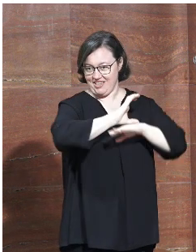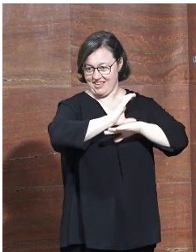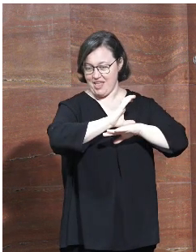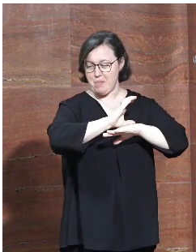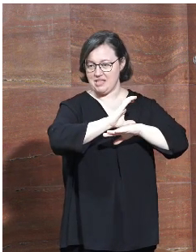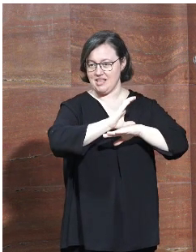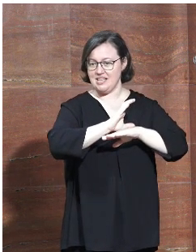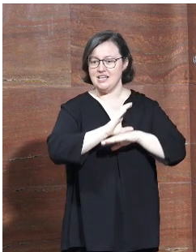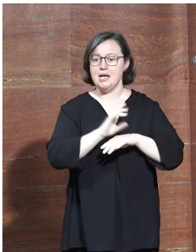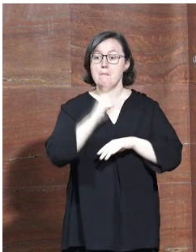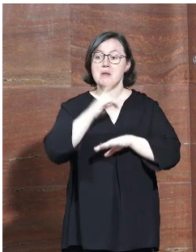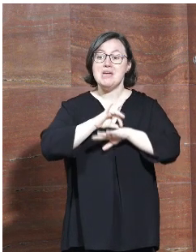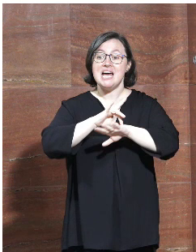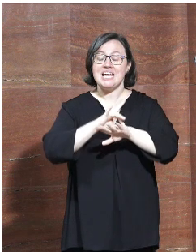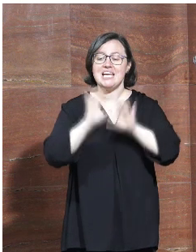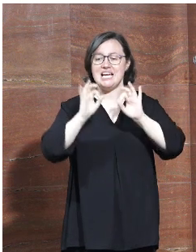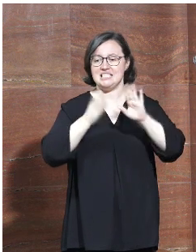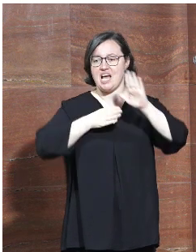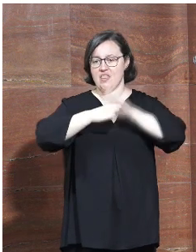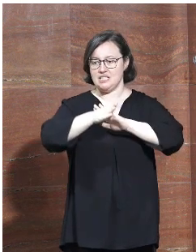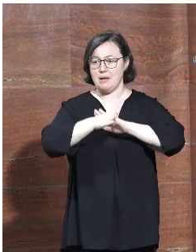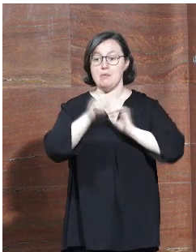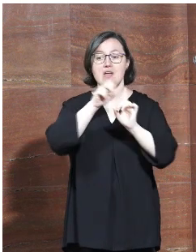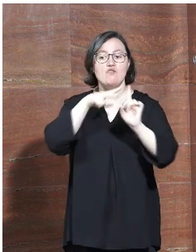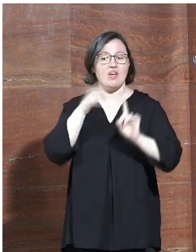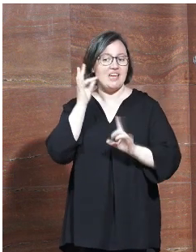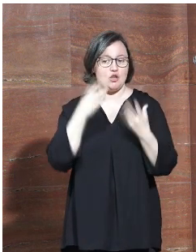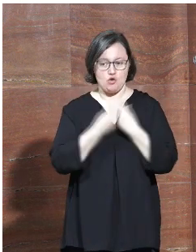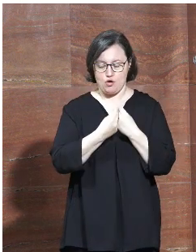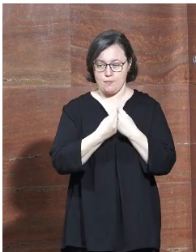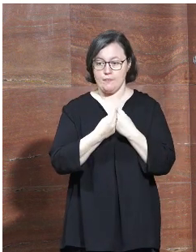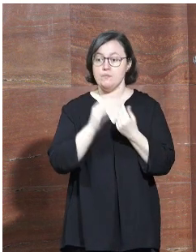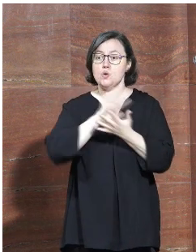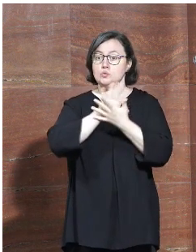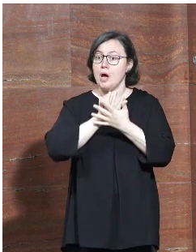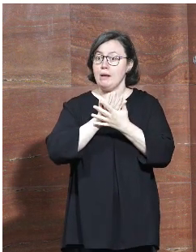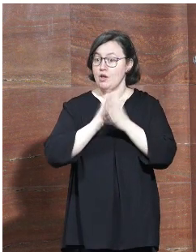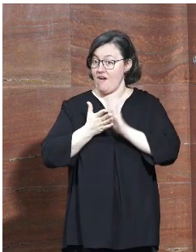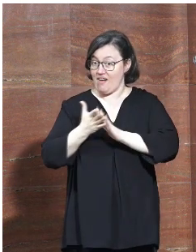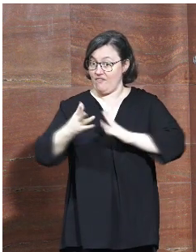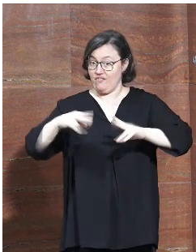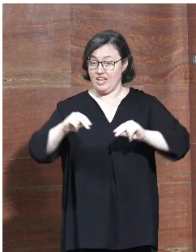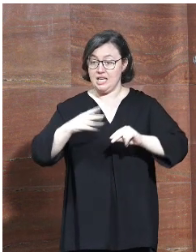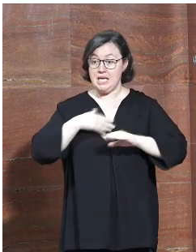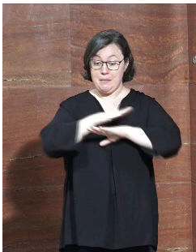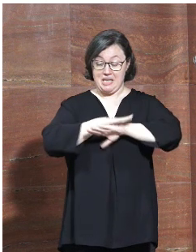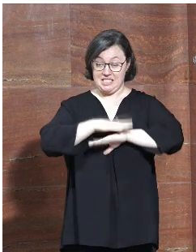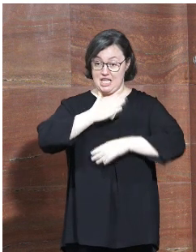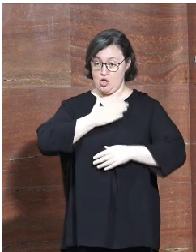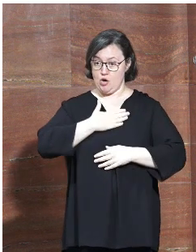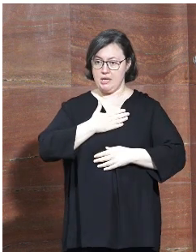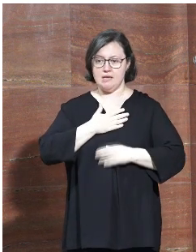maravillosamente, la primera guía sobre accesibilidad con enfoque de género. Y como digo, termino, en este ministerio estamos